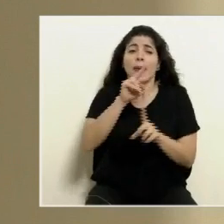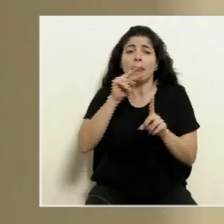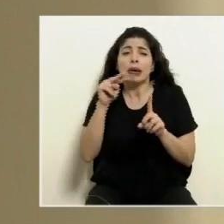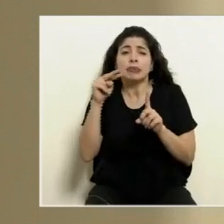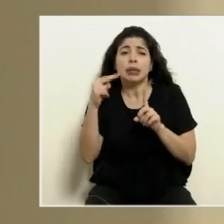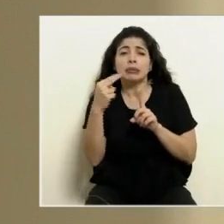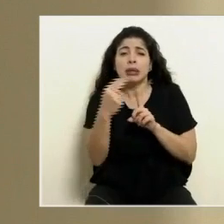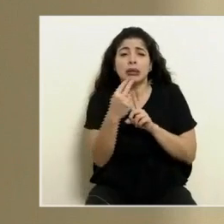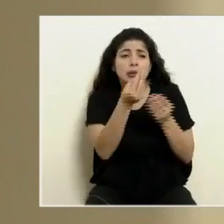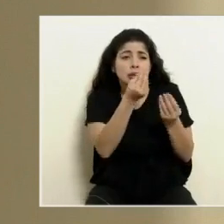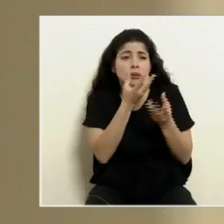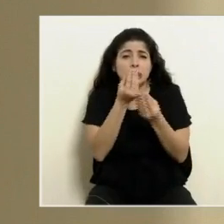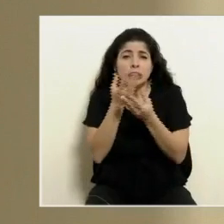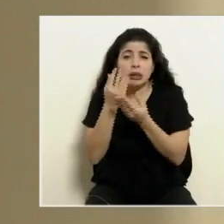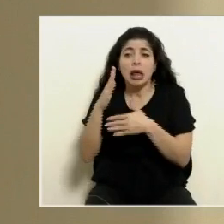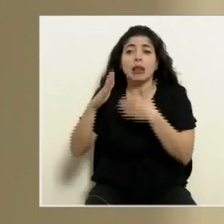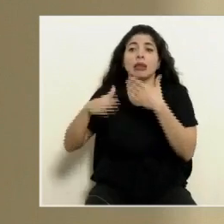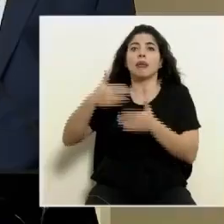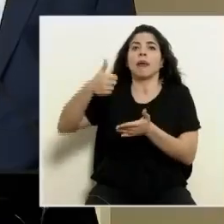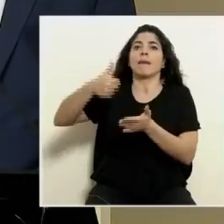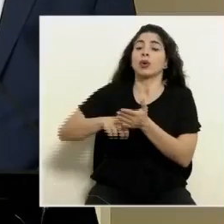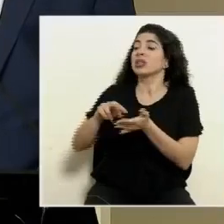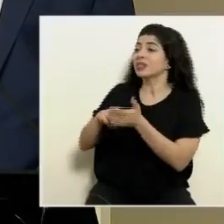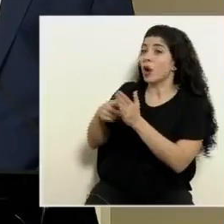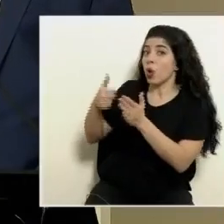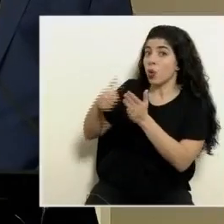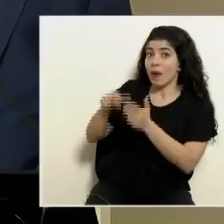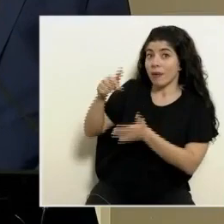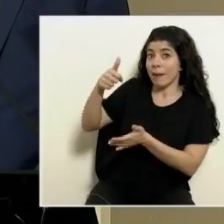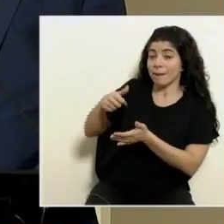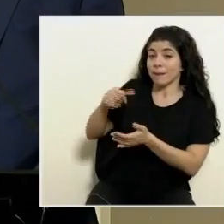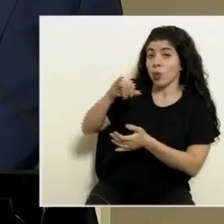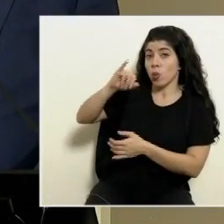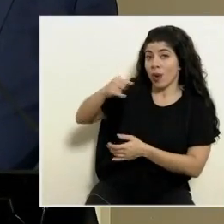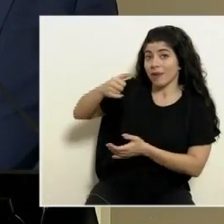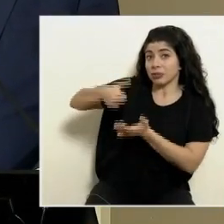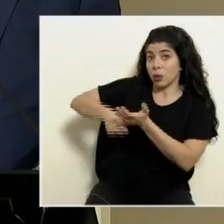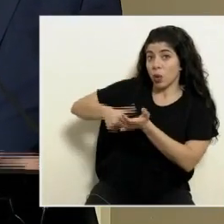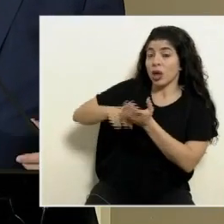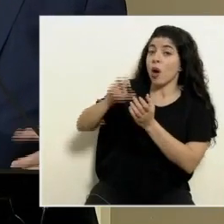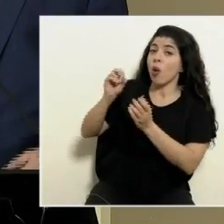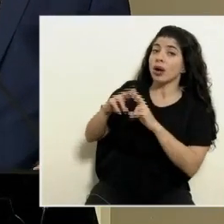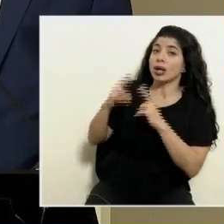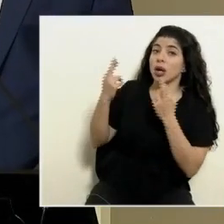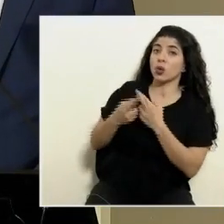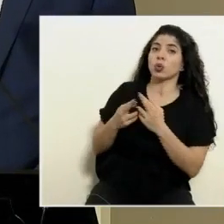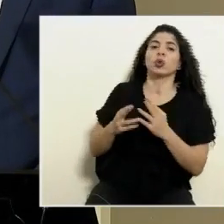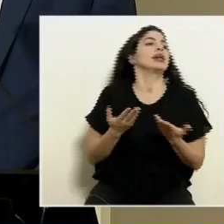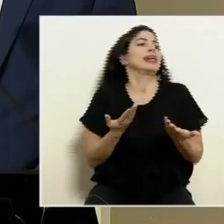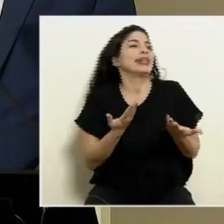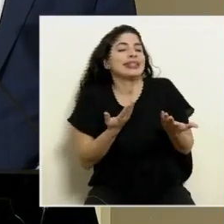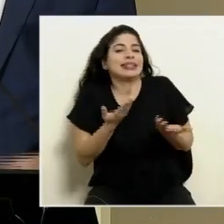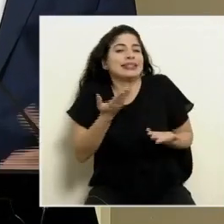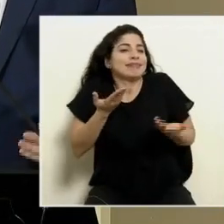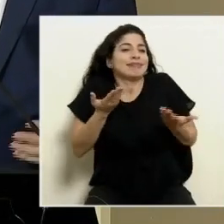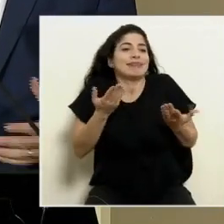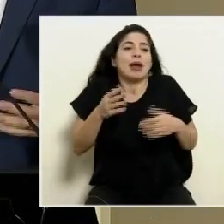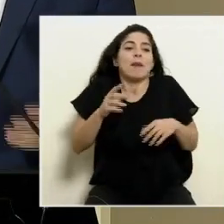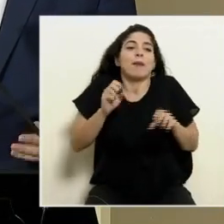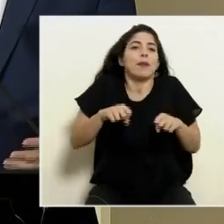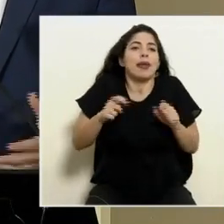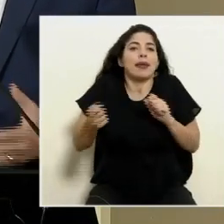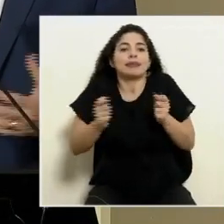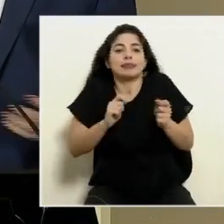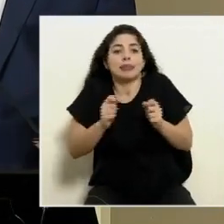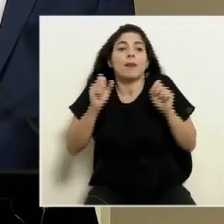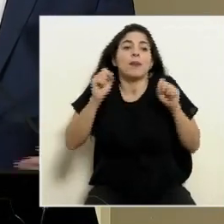y al final se vota. Así que ¿El jueves sería la votación o continuarían las reuniones? bueno, es que puede haber de todo, puede haber